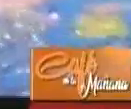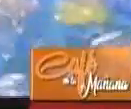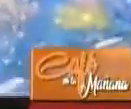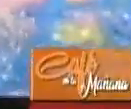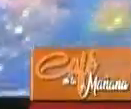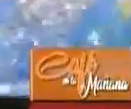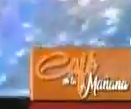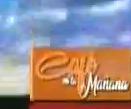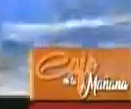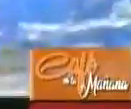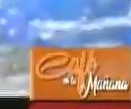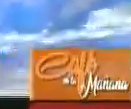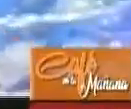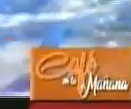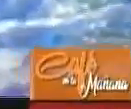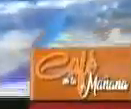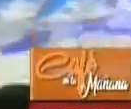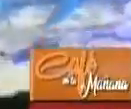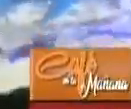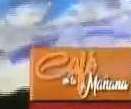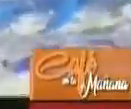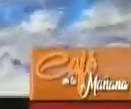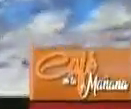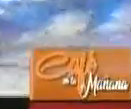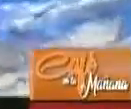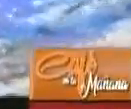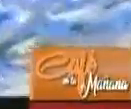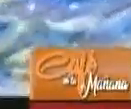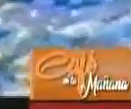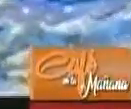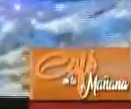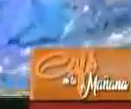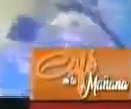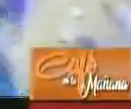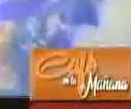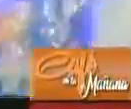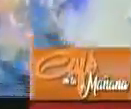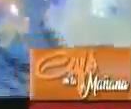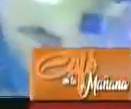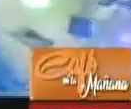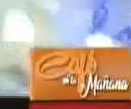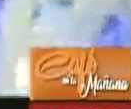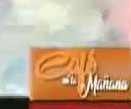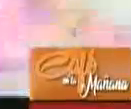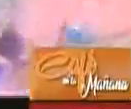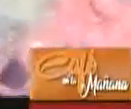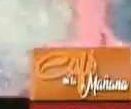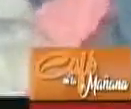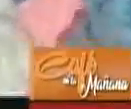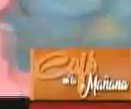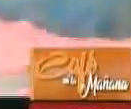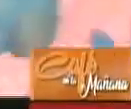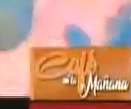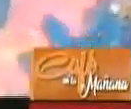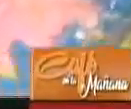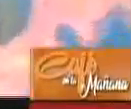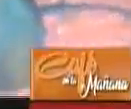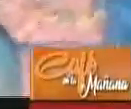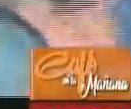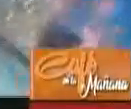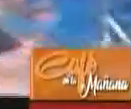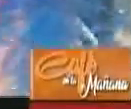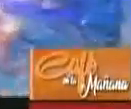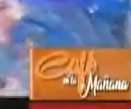las figuras. También utilicé una rama sobrante de la poda de las áreas verdes en mi urbanismo y retazos de CD